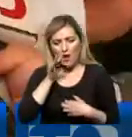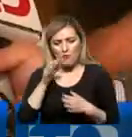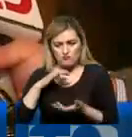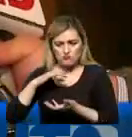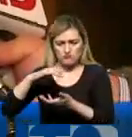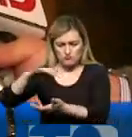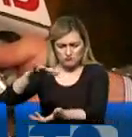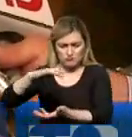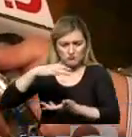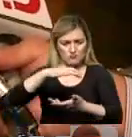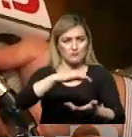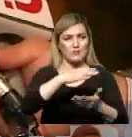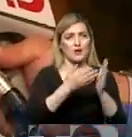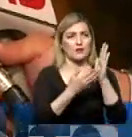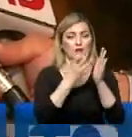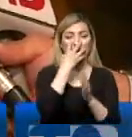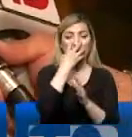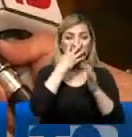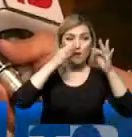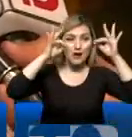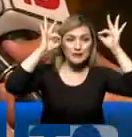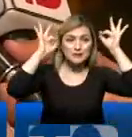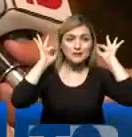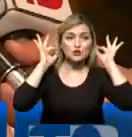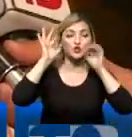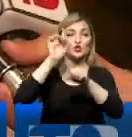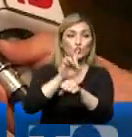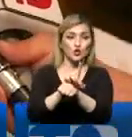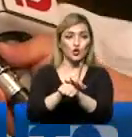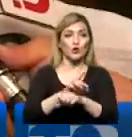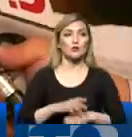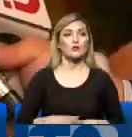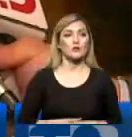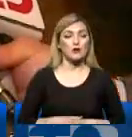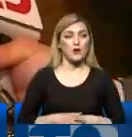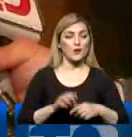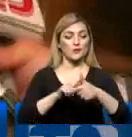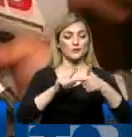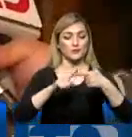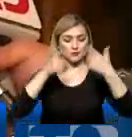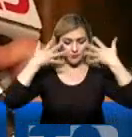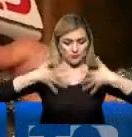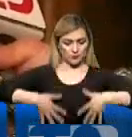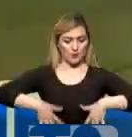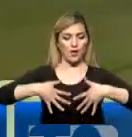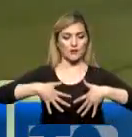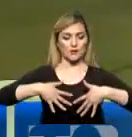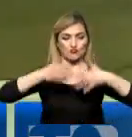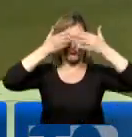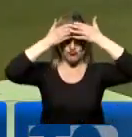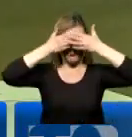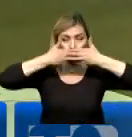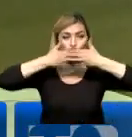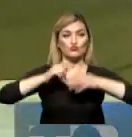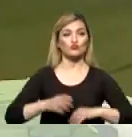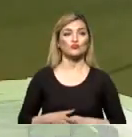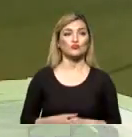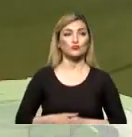COVID-19. Las mascarillas que van a servir para los médicos y el personal de salud, las batas y los visores. Creo que es